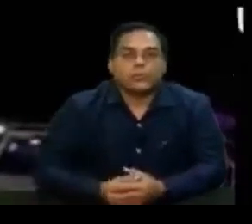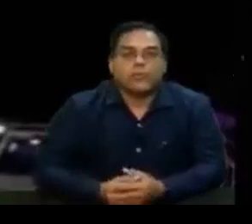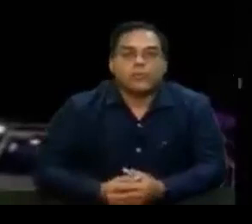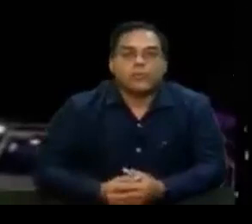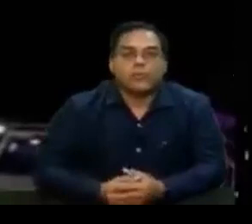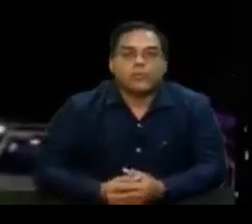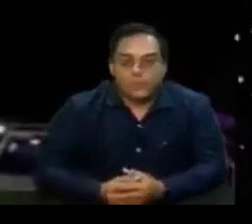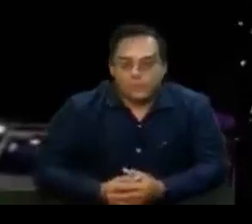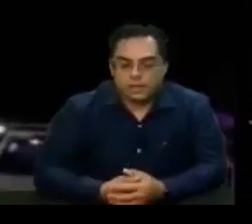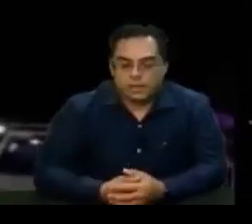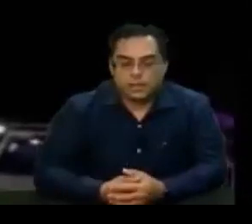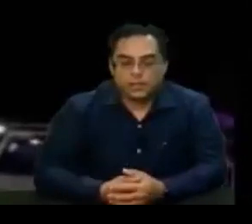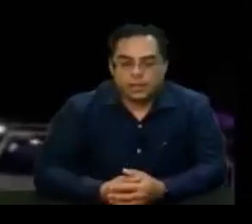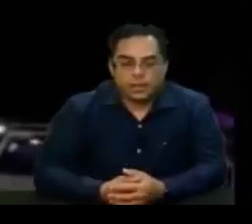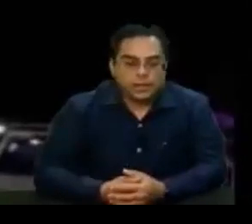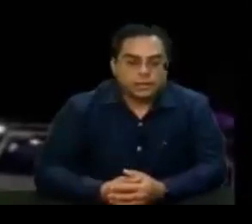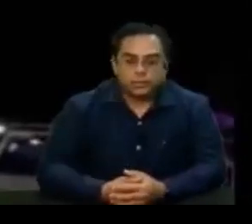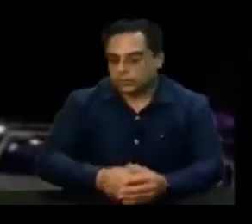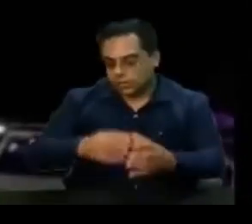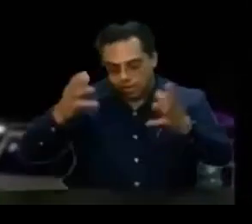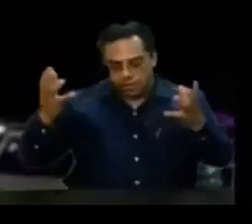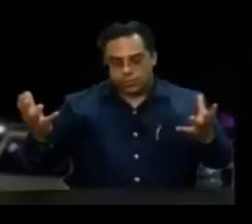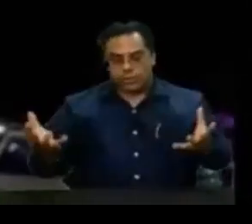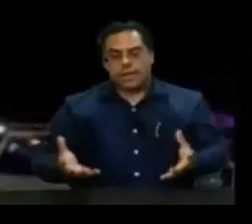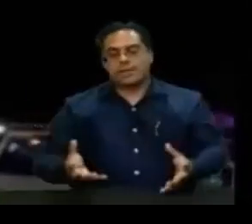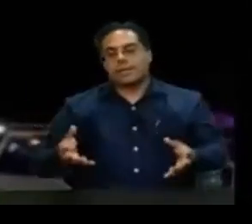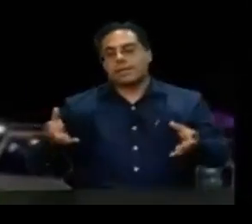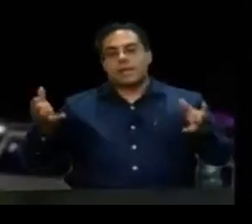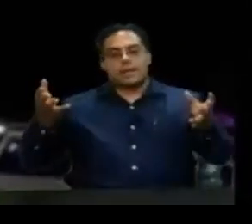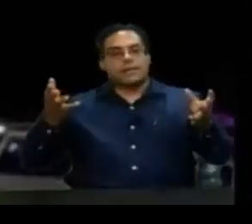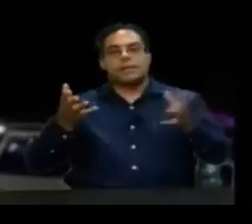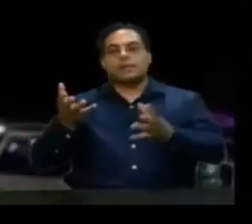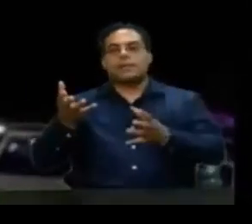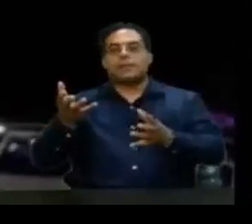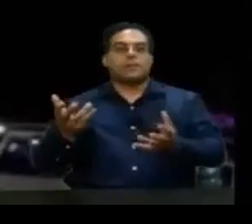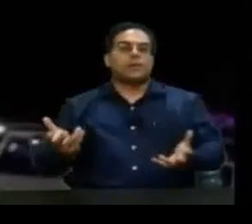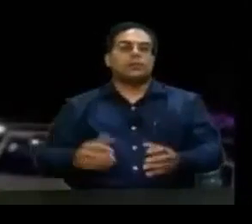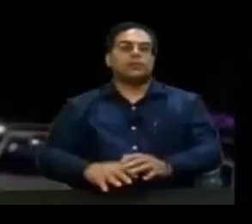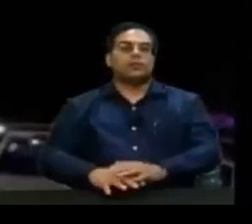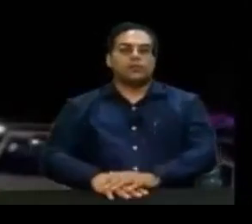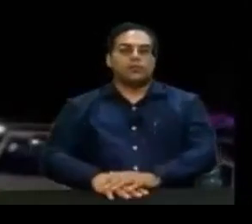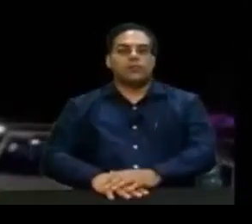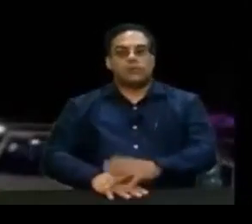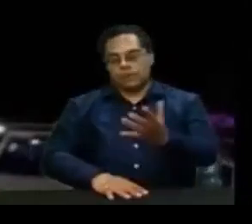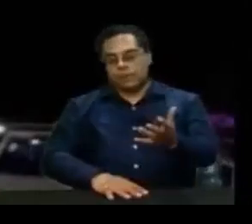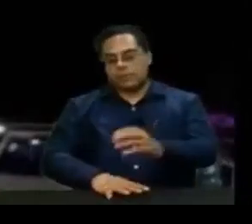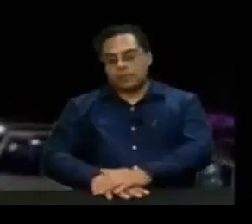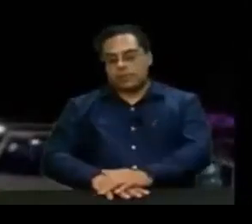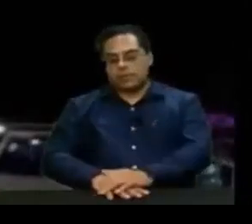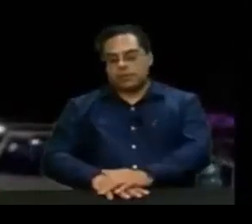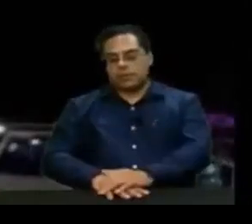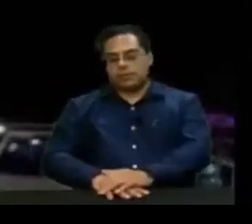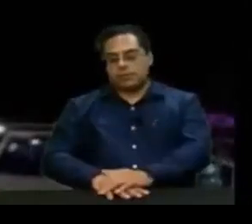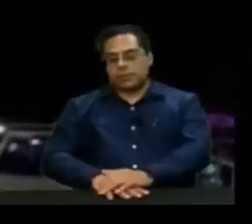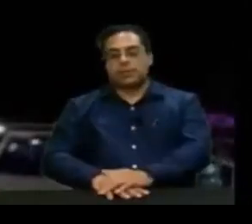que el globo ocular todo está rodeado por grasa y ahí mismo están los músculos. Ahorita vamos a